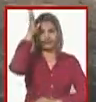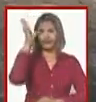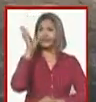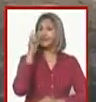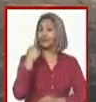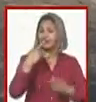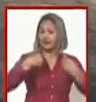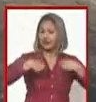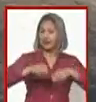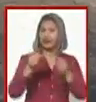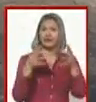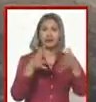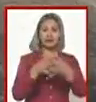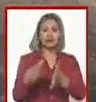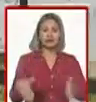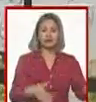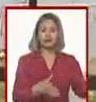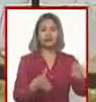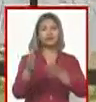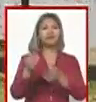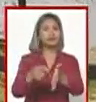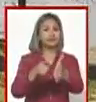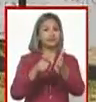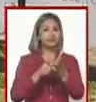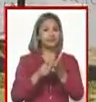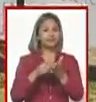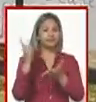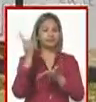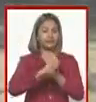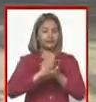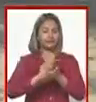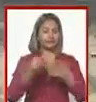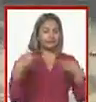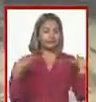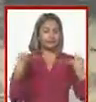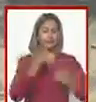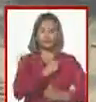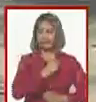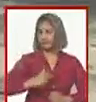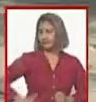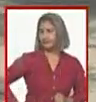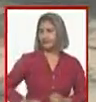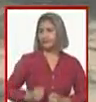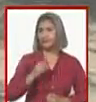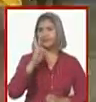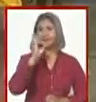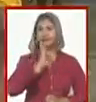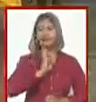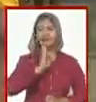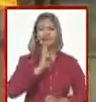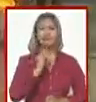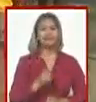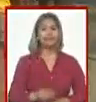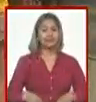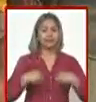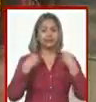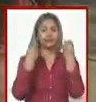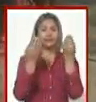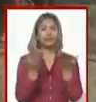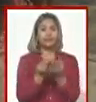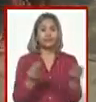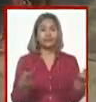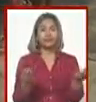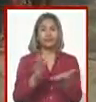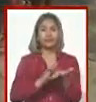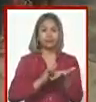familia salieron a bloquear las calles exigiendo el secretario de salud de la gobernación y al gobernador rubén costas la dotación de insumos